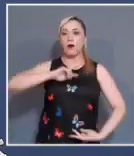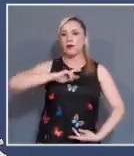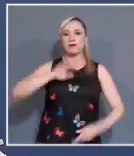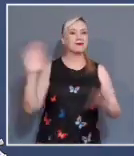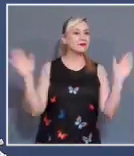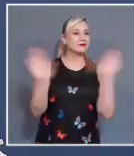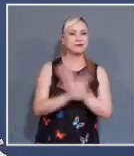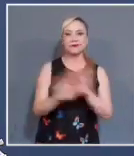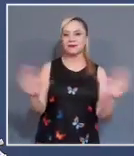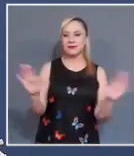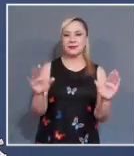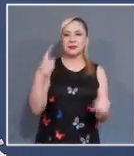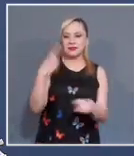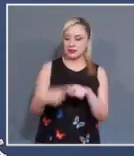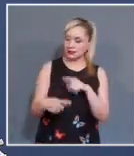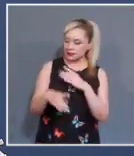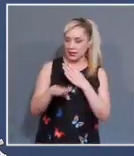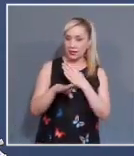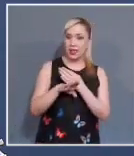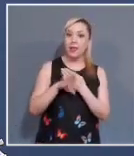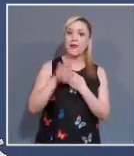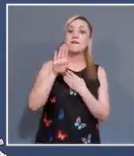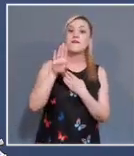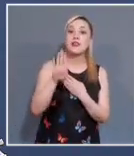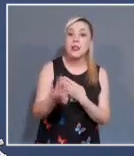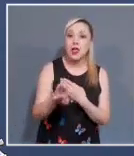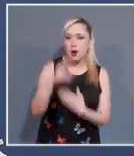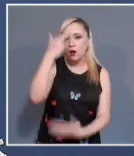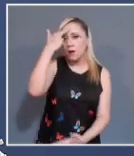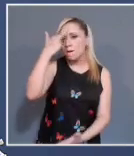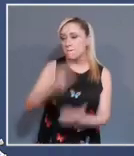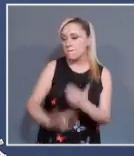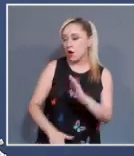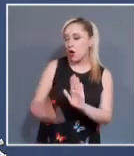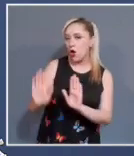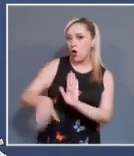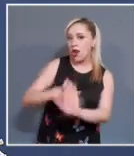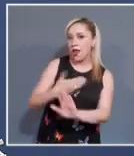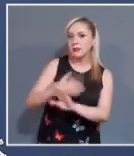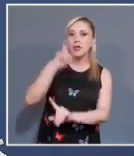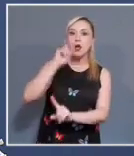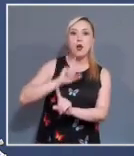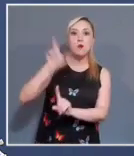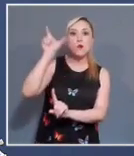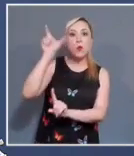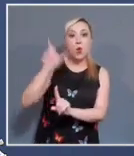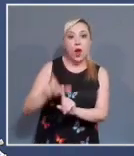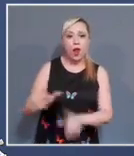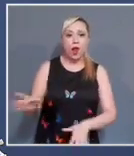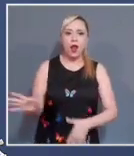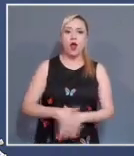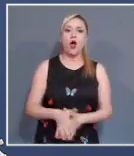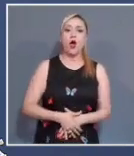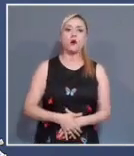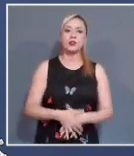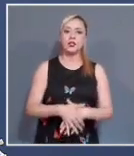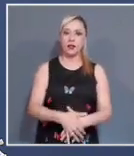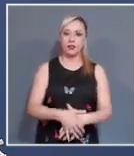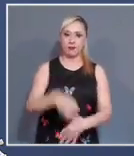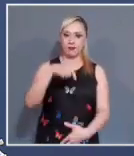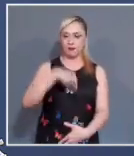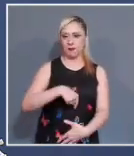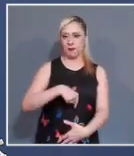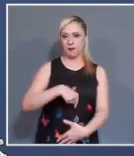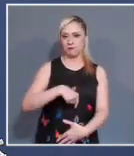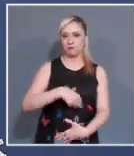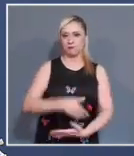evitar, y ahora aparece por aquí, la violencia de género obstétrica. Aquí está la violencia de género obstétrica,